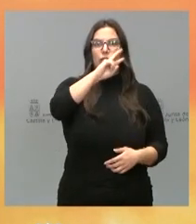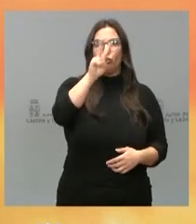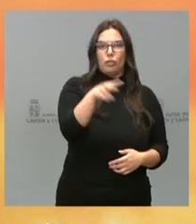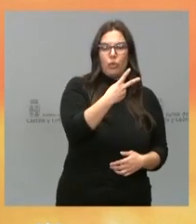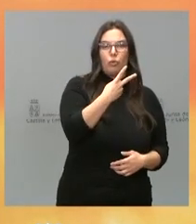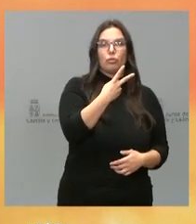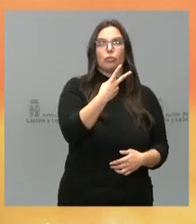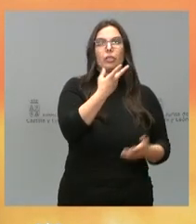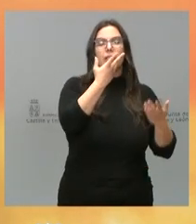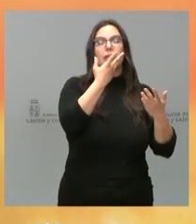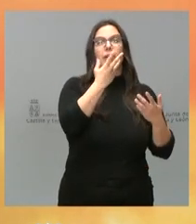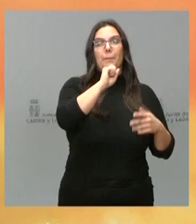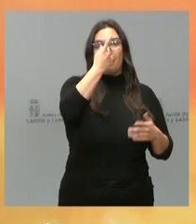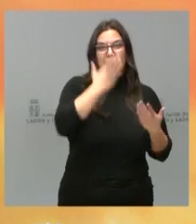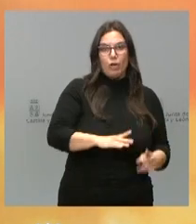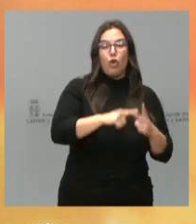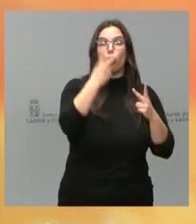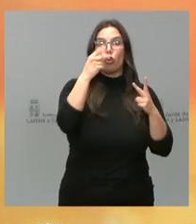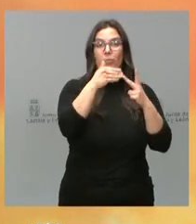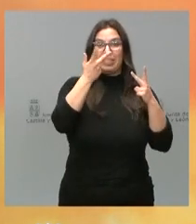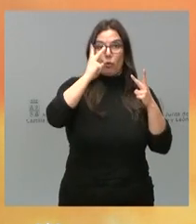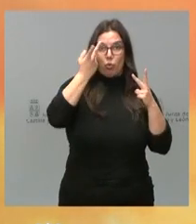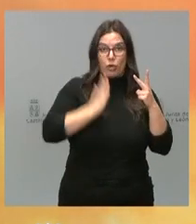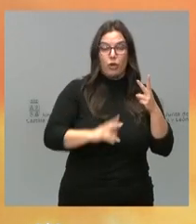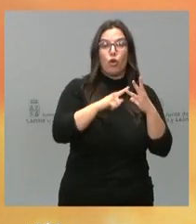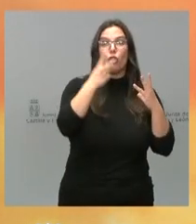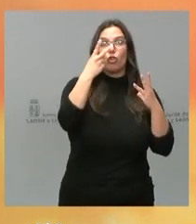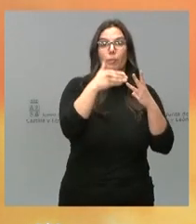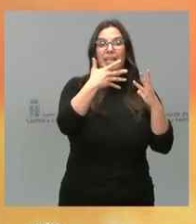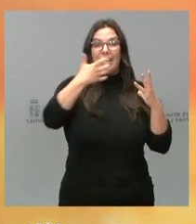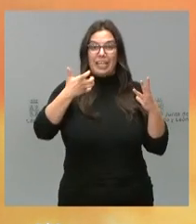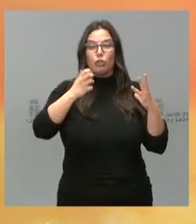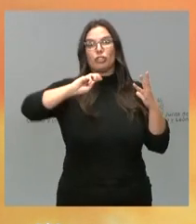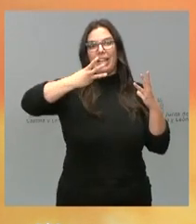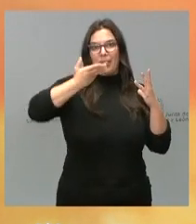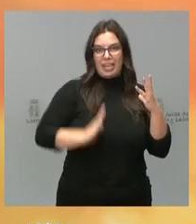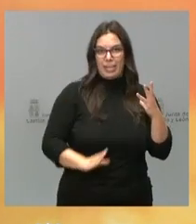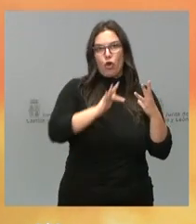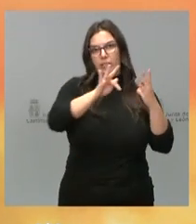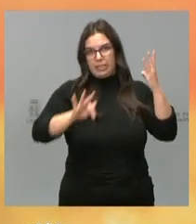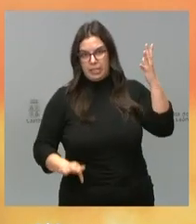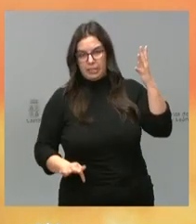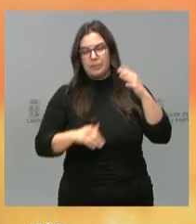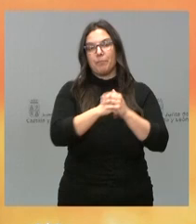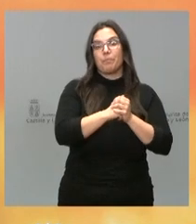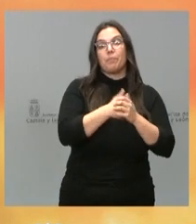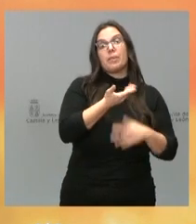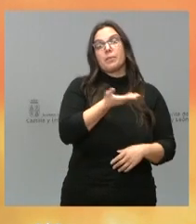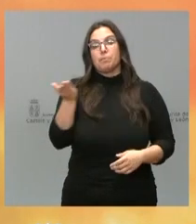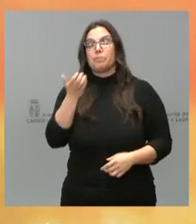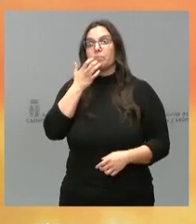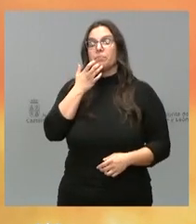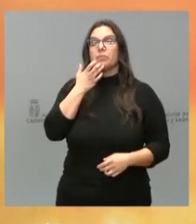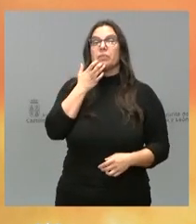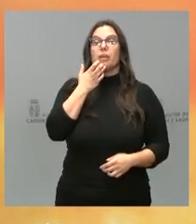hijo 2000 por el segundo hijo y 2500 por el tercer hijo y siguientes para rentas